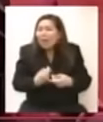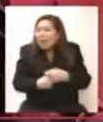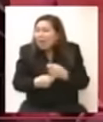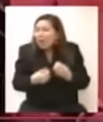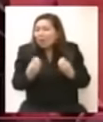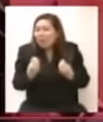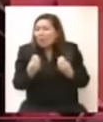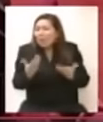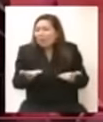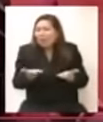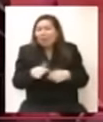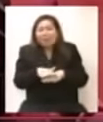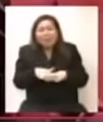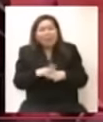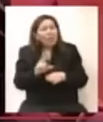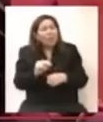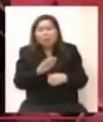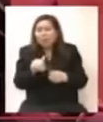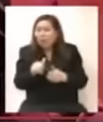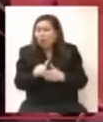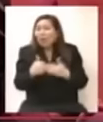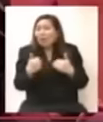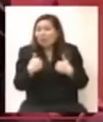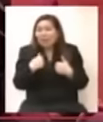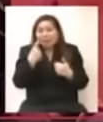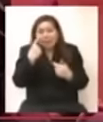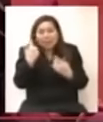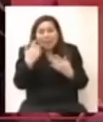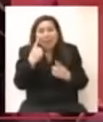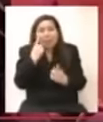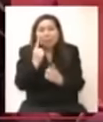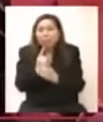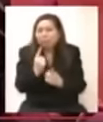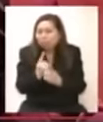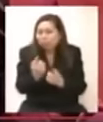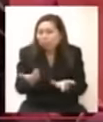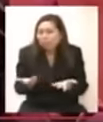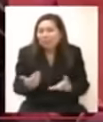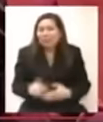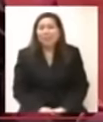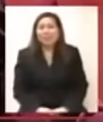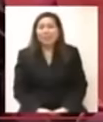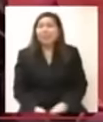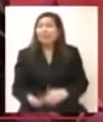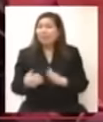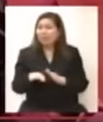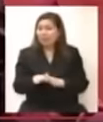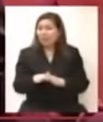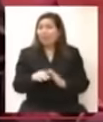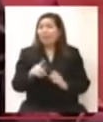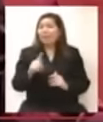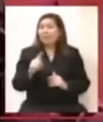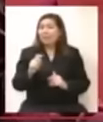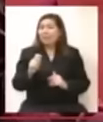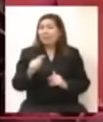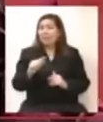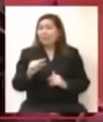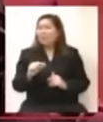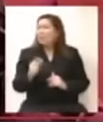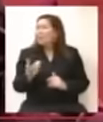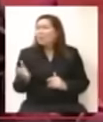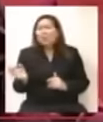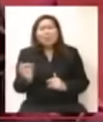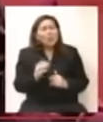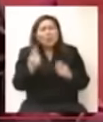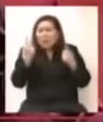negociaciones un tratado que toda la población debía conocer incluso stickles dice ministra Esto no es